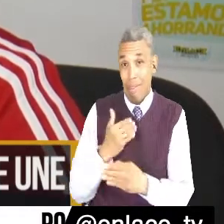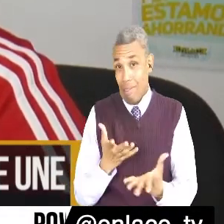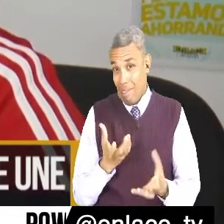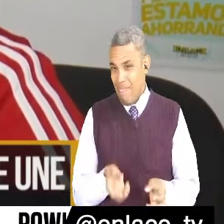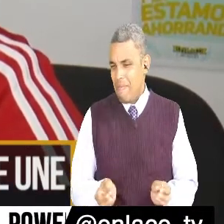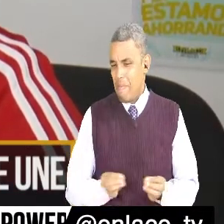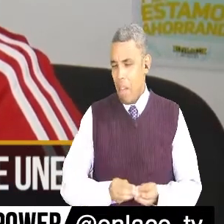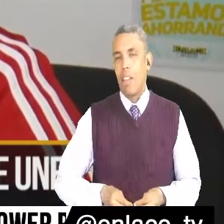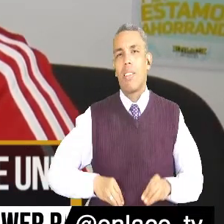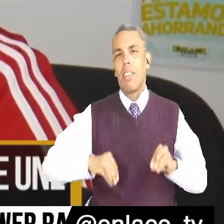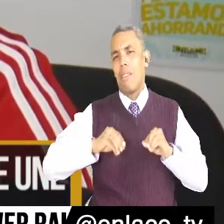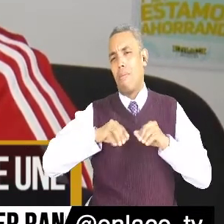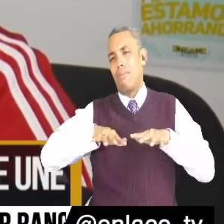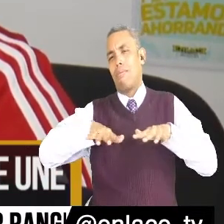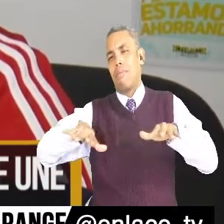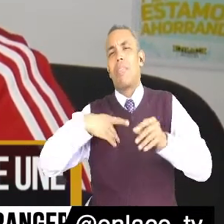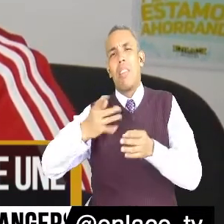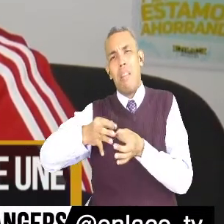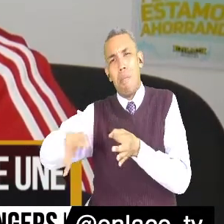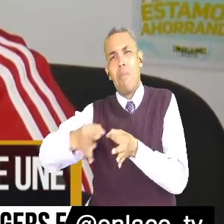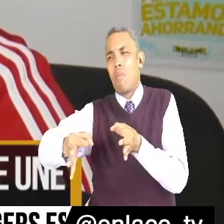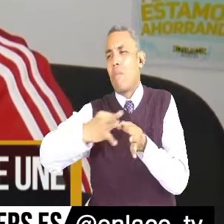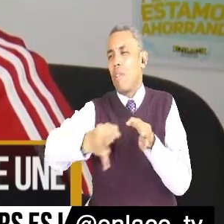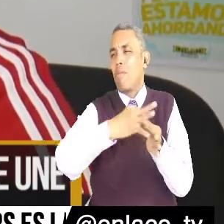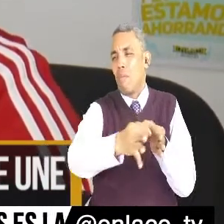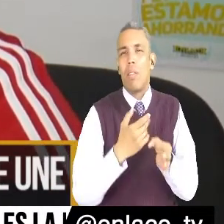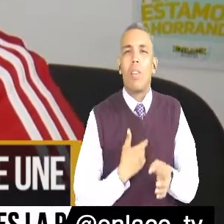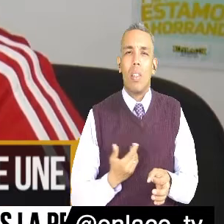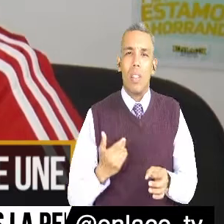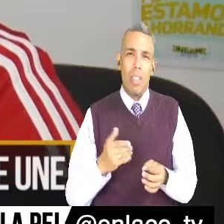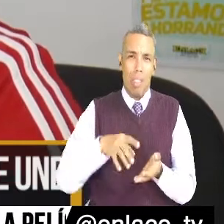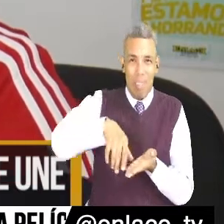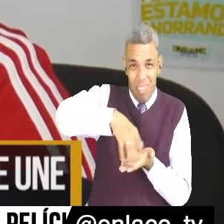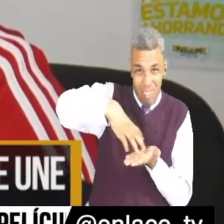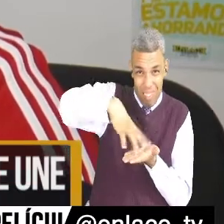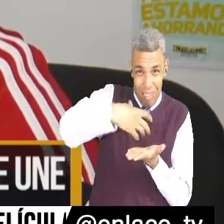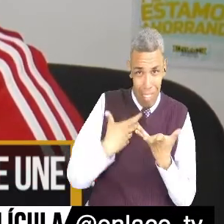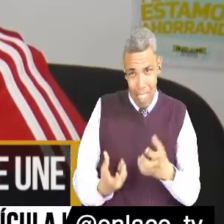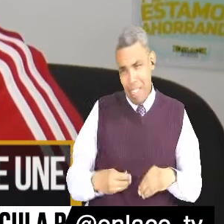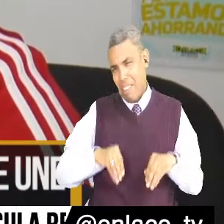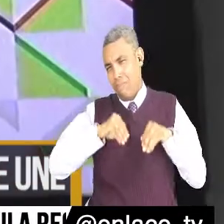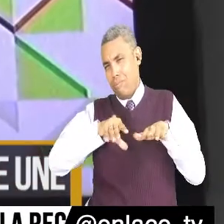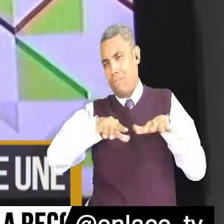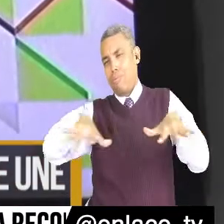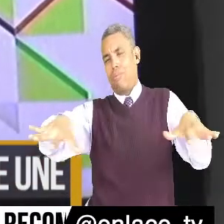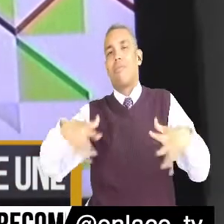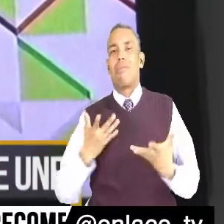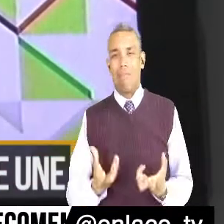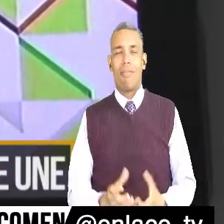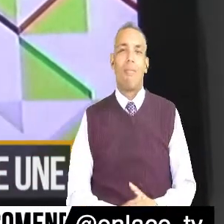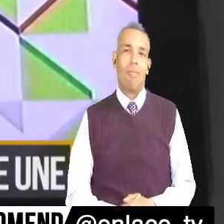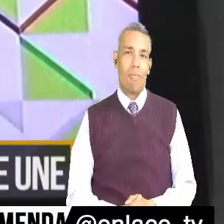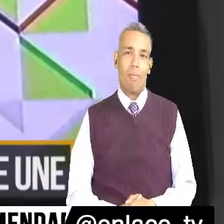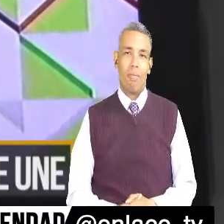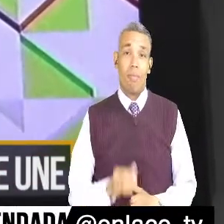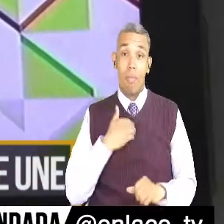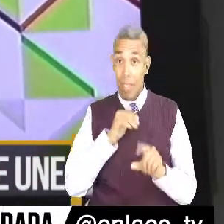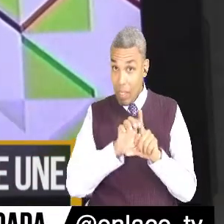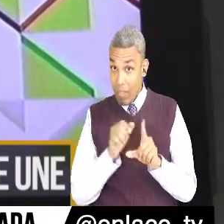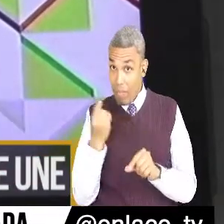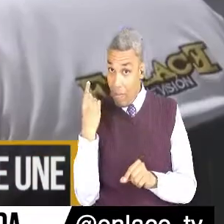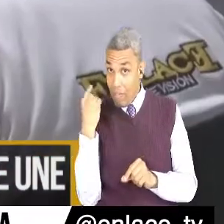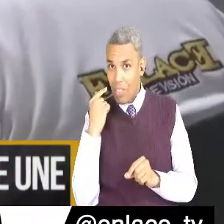mucho más coterráneos que están por todas partes del Gran Santander, pues nos es muy grato. Con esta señal ampliada, Enlace Televisión